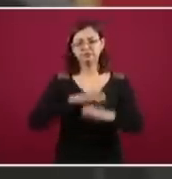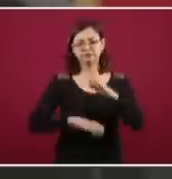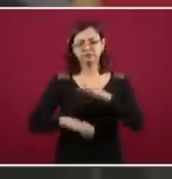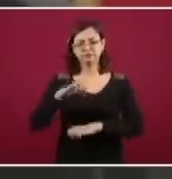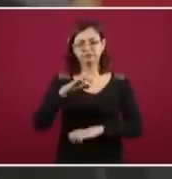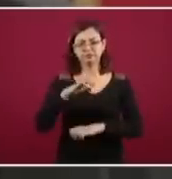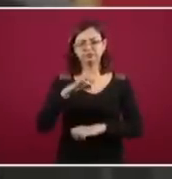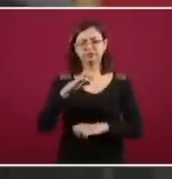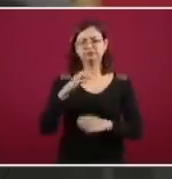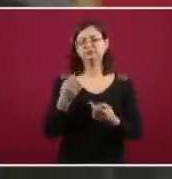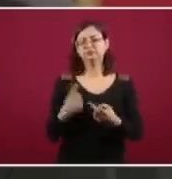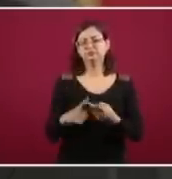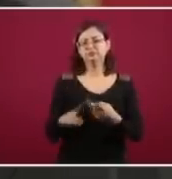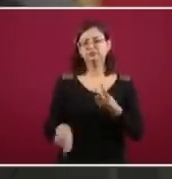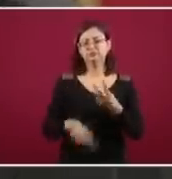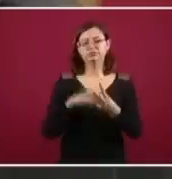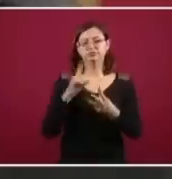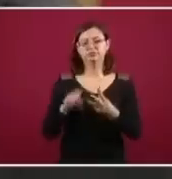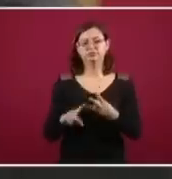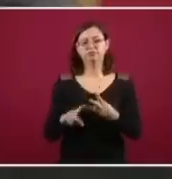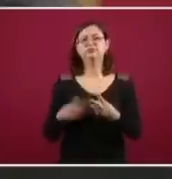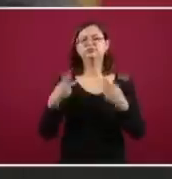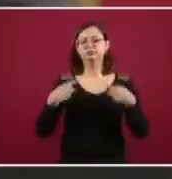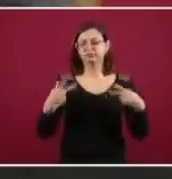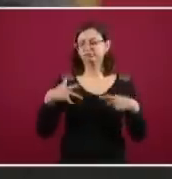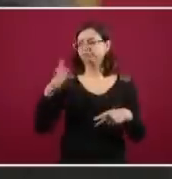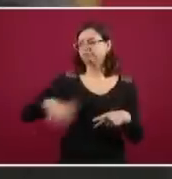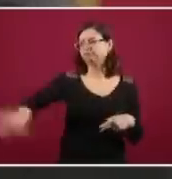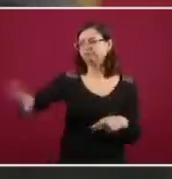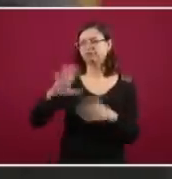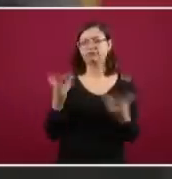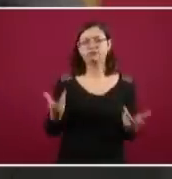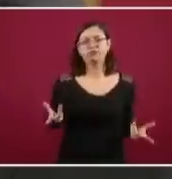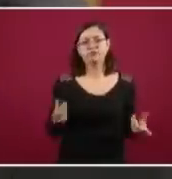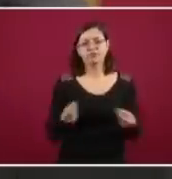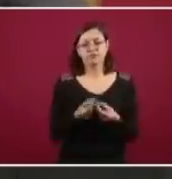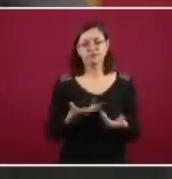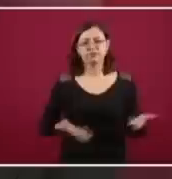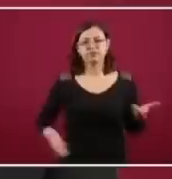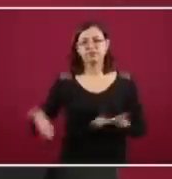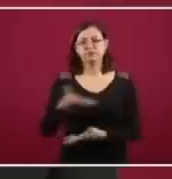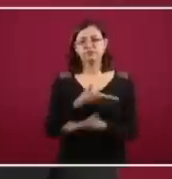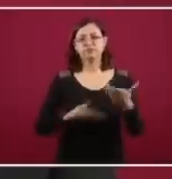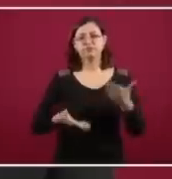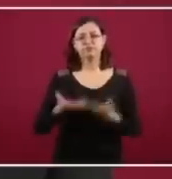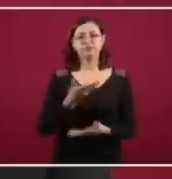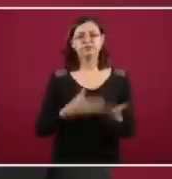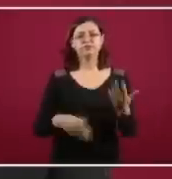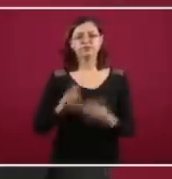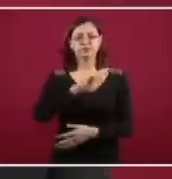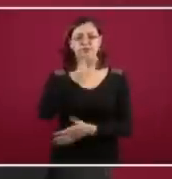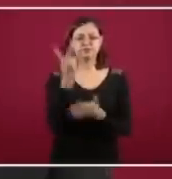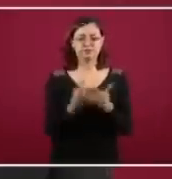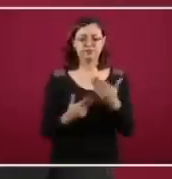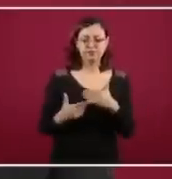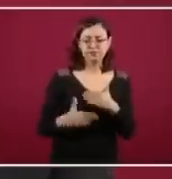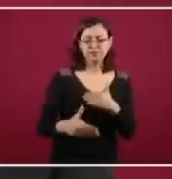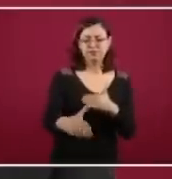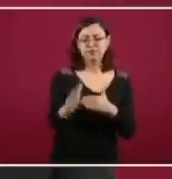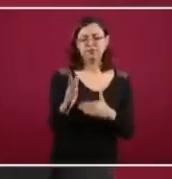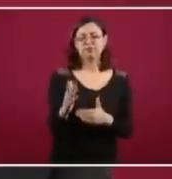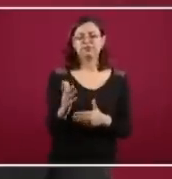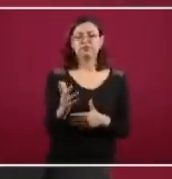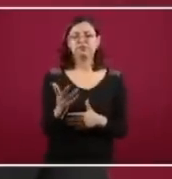que son entre el sector productivo, pero también de la sociedad. Es un programa que ya entra en una etapa de